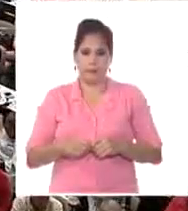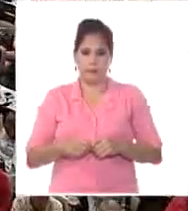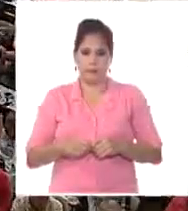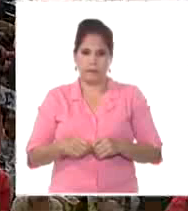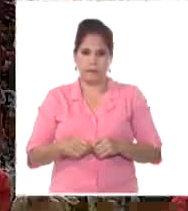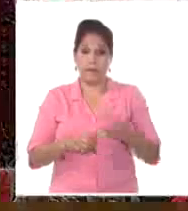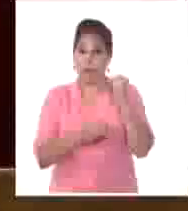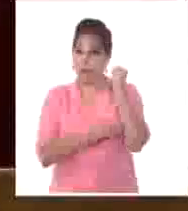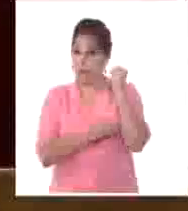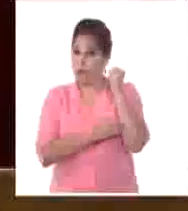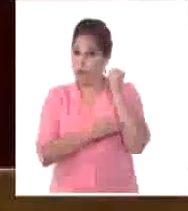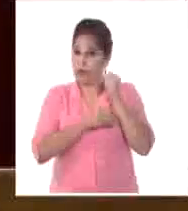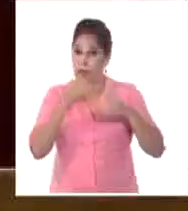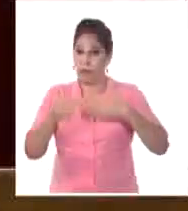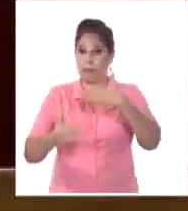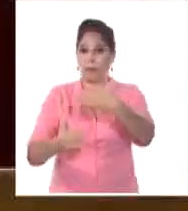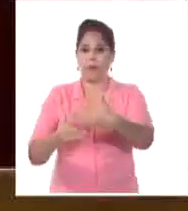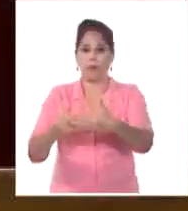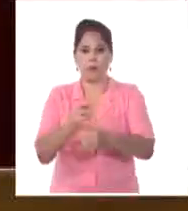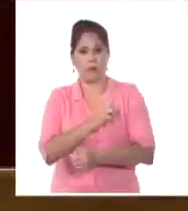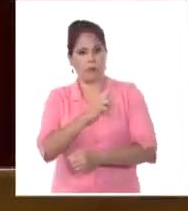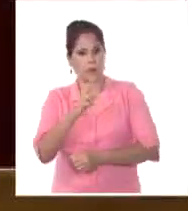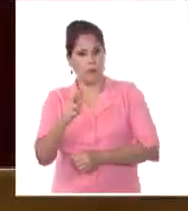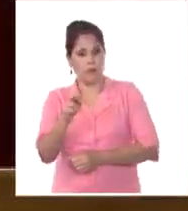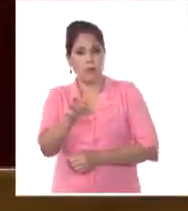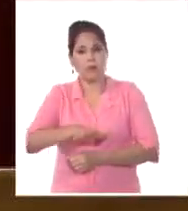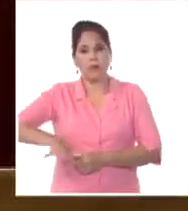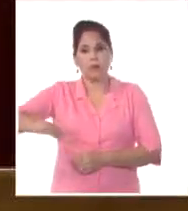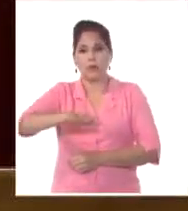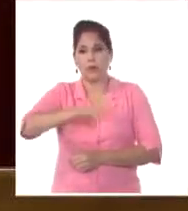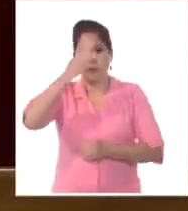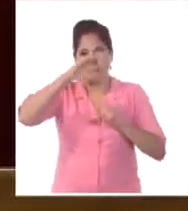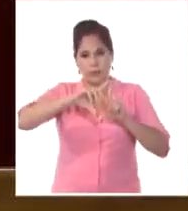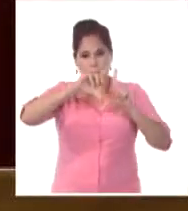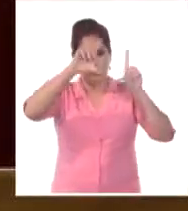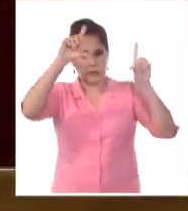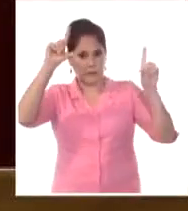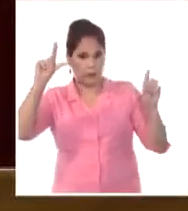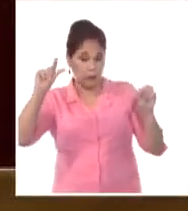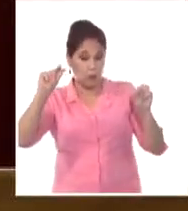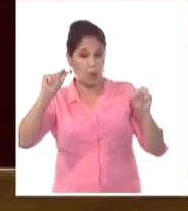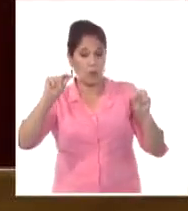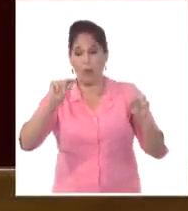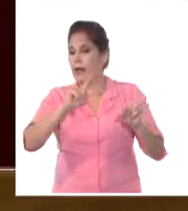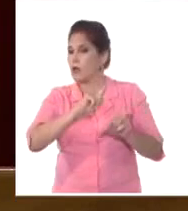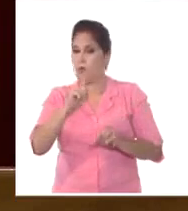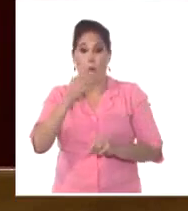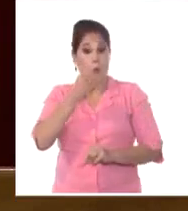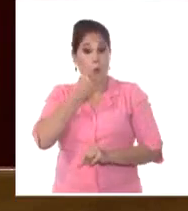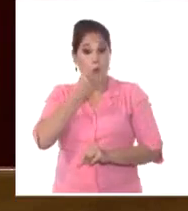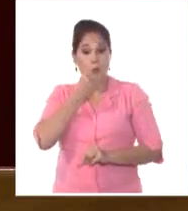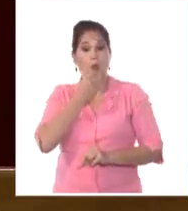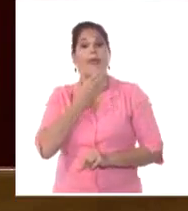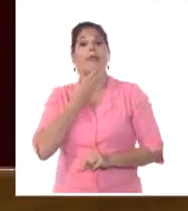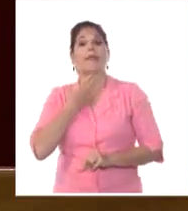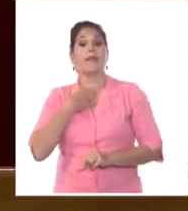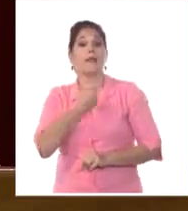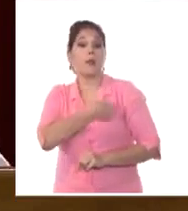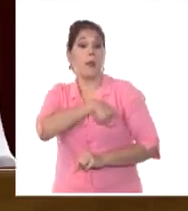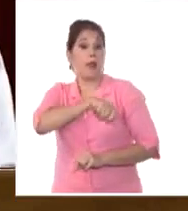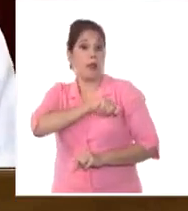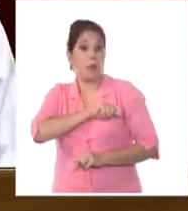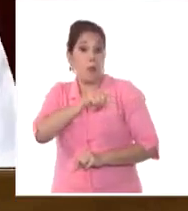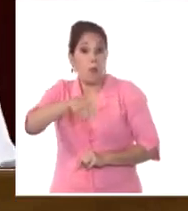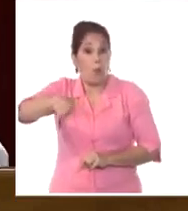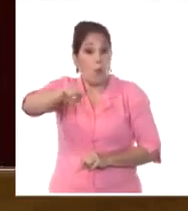La fortaleza del proceso revolucionario en la sociedad cubana no podría explicarse sin esa voluntad popular y sin